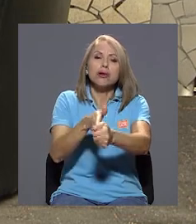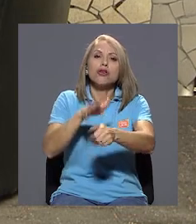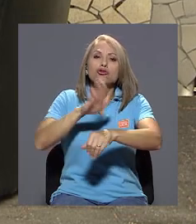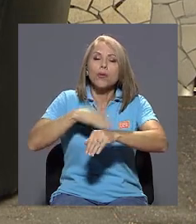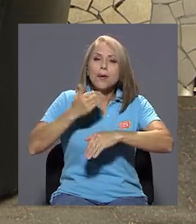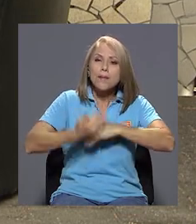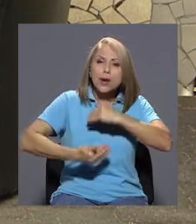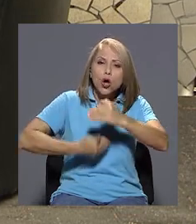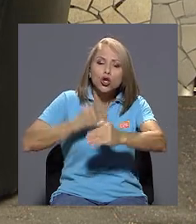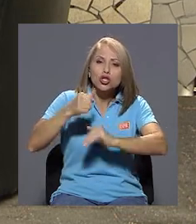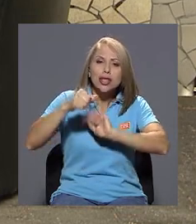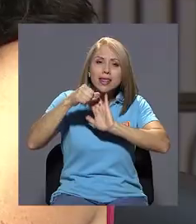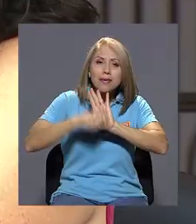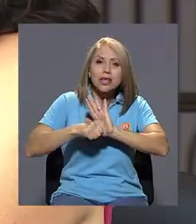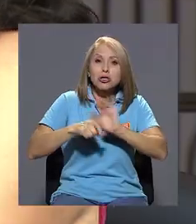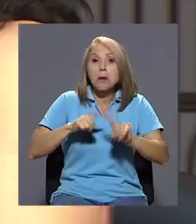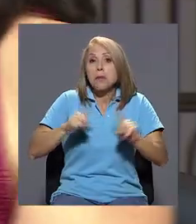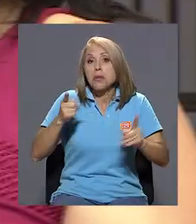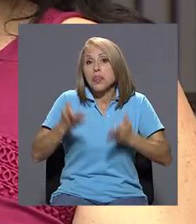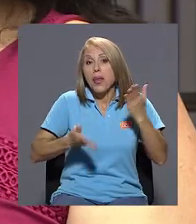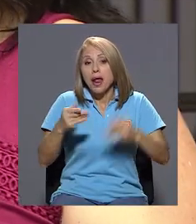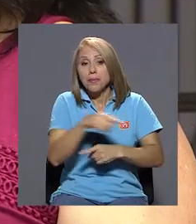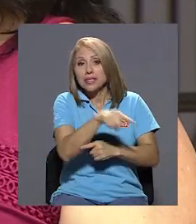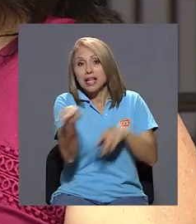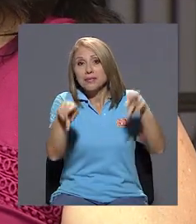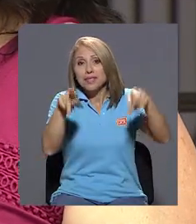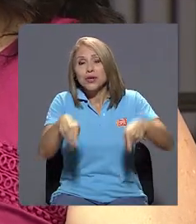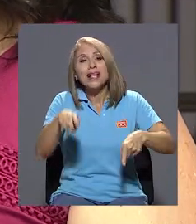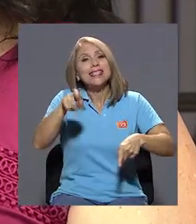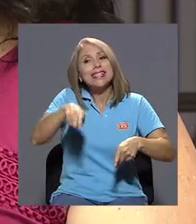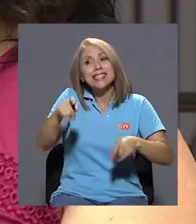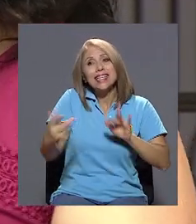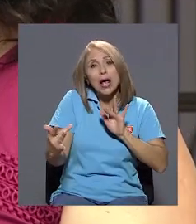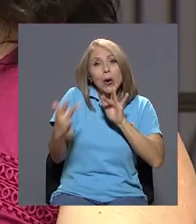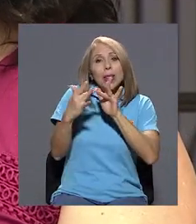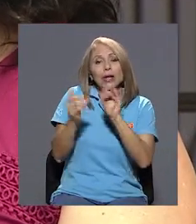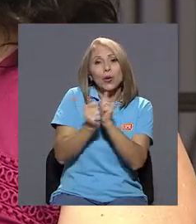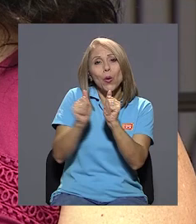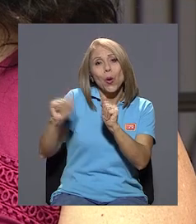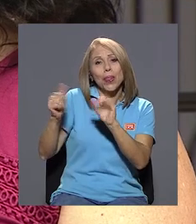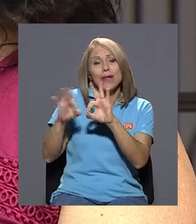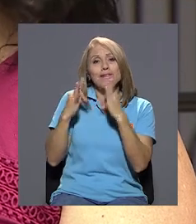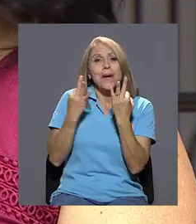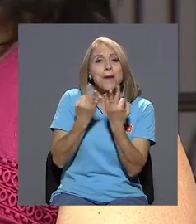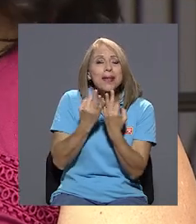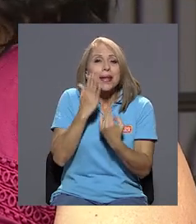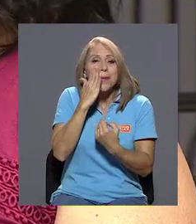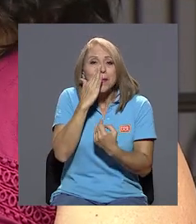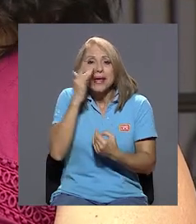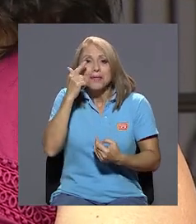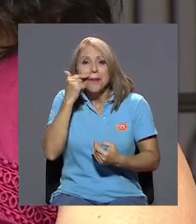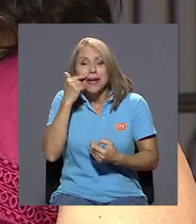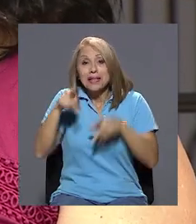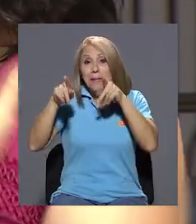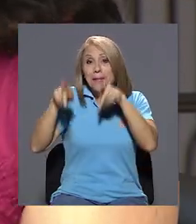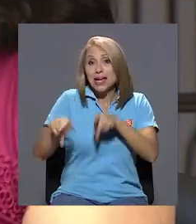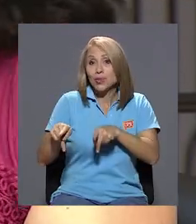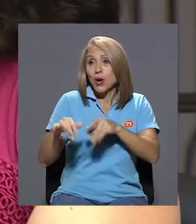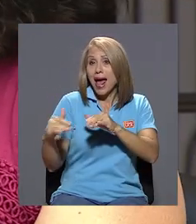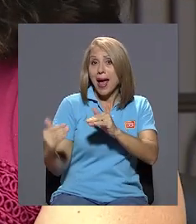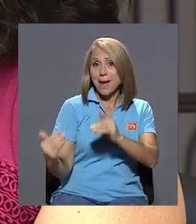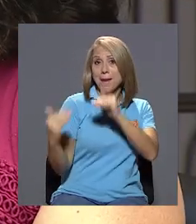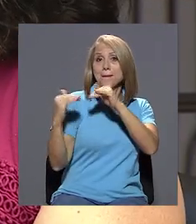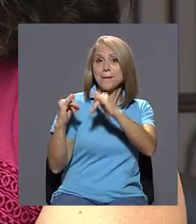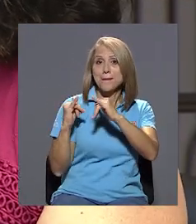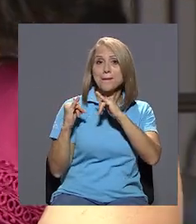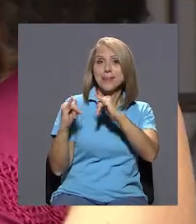guía sobre estos procedimientos, pero de pronto las personas a veces necesitan las familias, las mamás, los papás, que alguien que ha pasado por